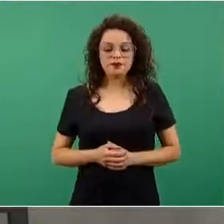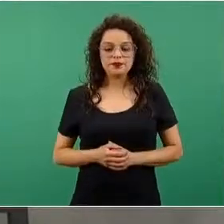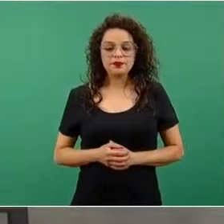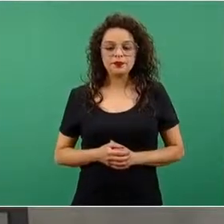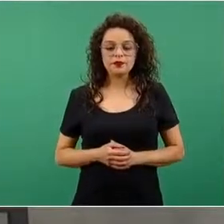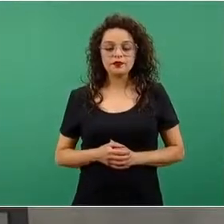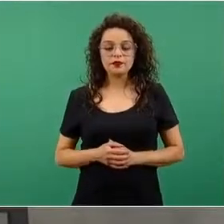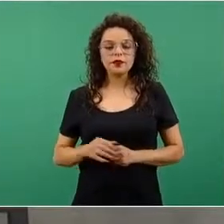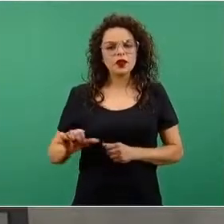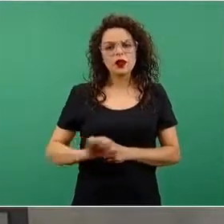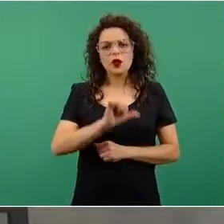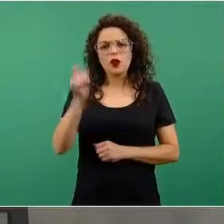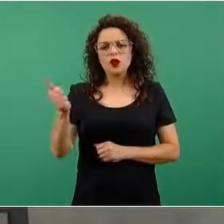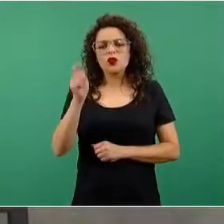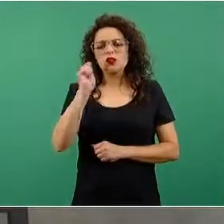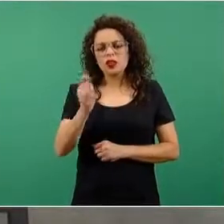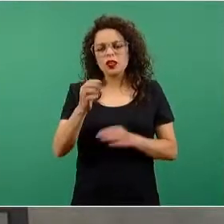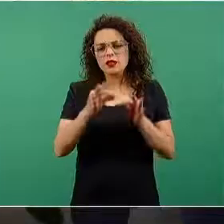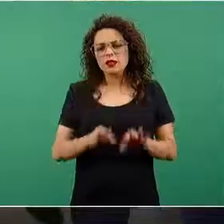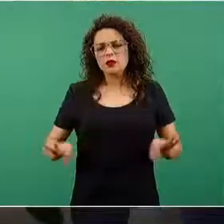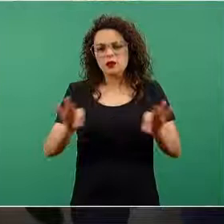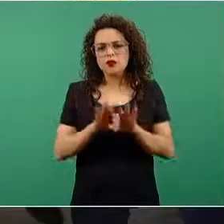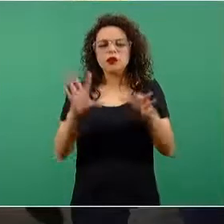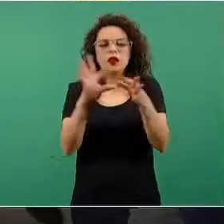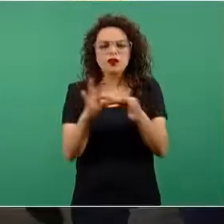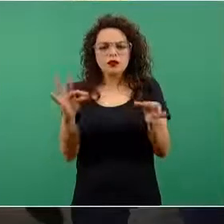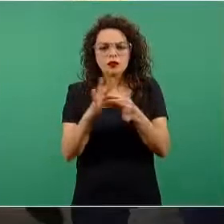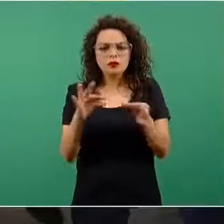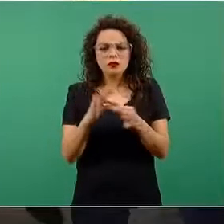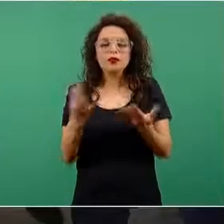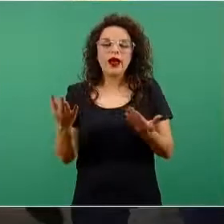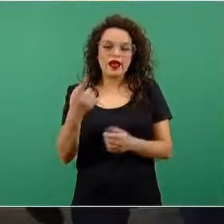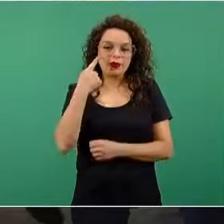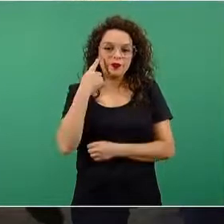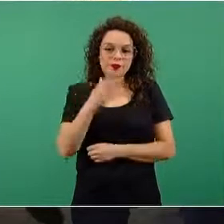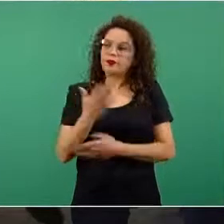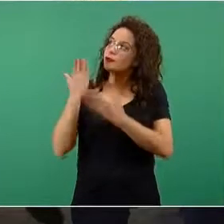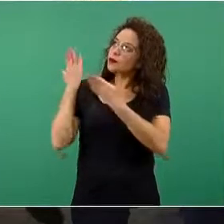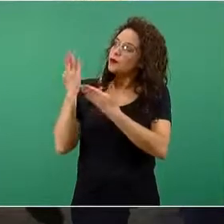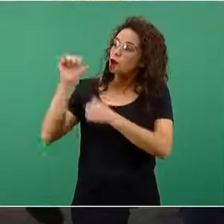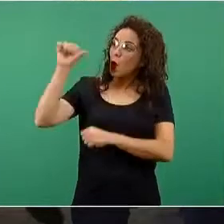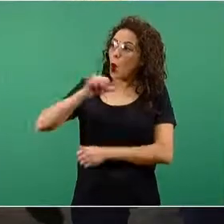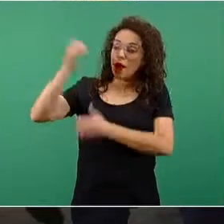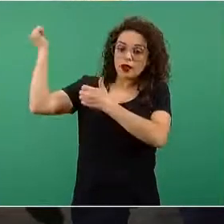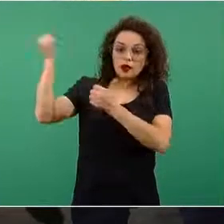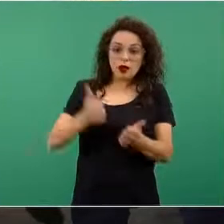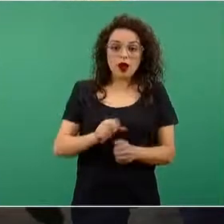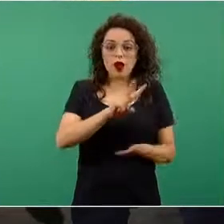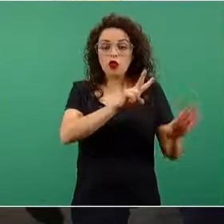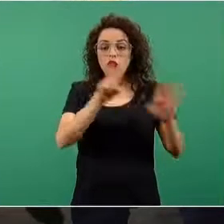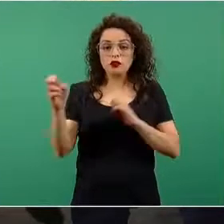elementos que es importante comentar: hoy llegaron 200,000 vacunas de la vacuna Sputnik